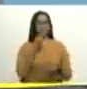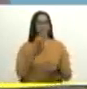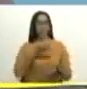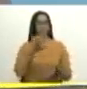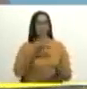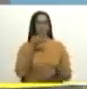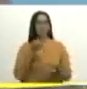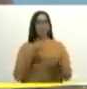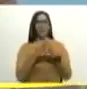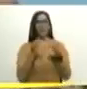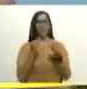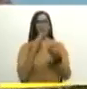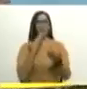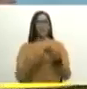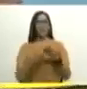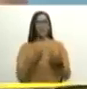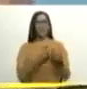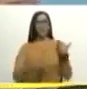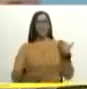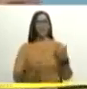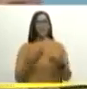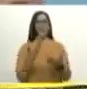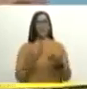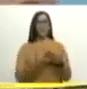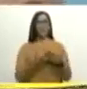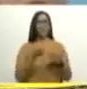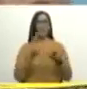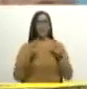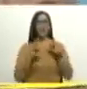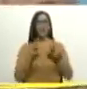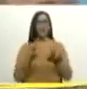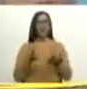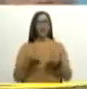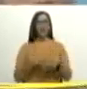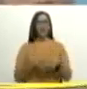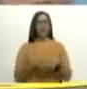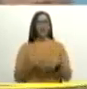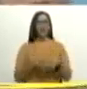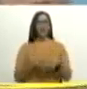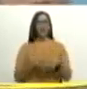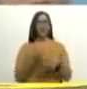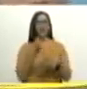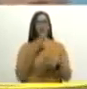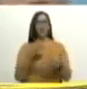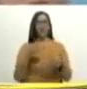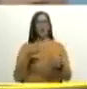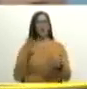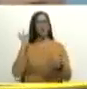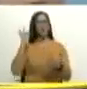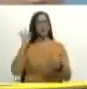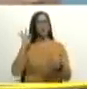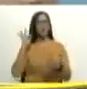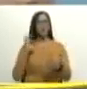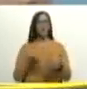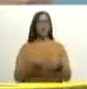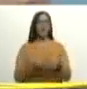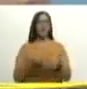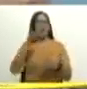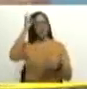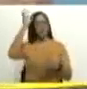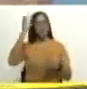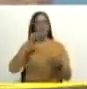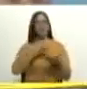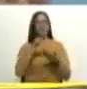tardes a todos. Muchas gracias, presidente, por permitirme hablar en esta excelente audiencia, ¿no? El Consejo Nacional de